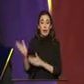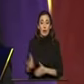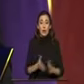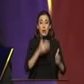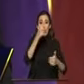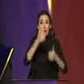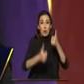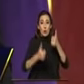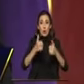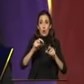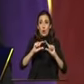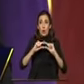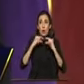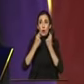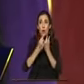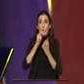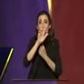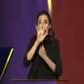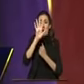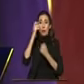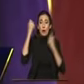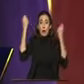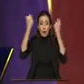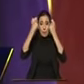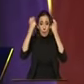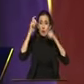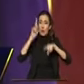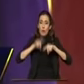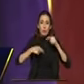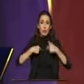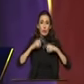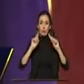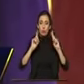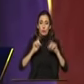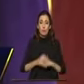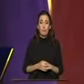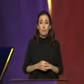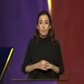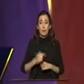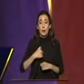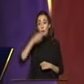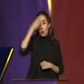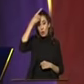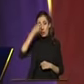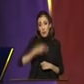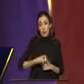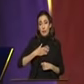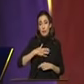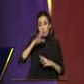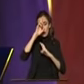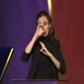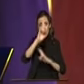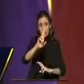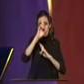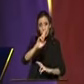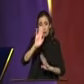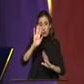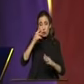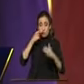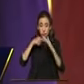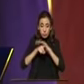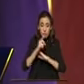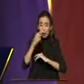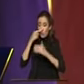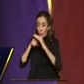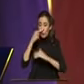candidatos del movimiento político, a hacer campaña. Pero fue decisión del Ejecutivo ser respetuosos, no influir